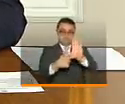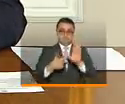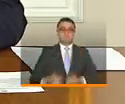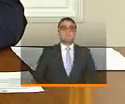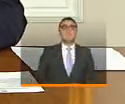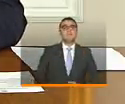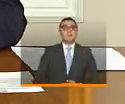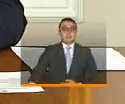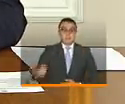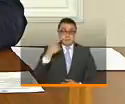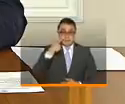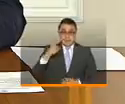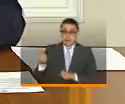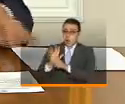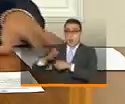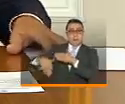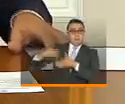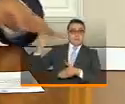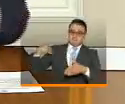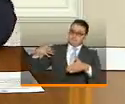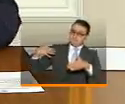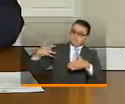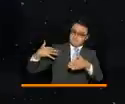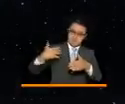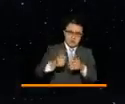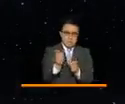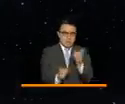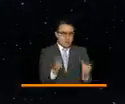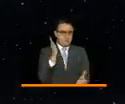mundo registra de manera acumulada en esta pandemia